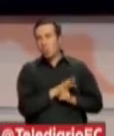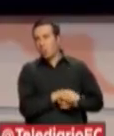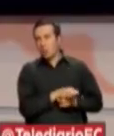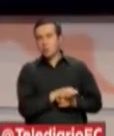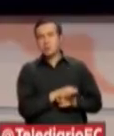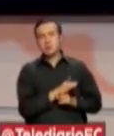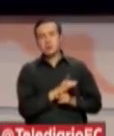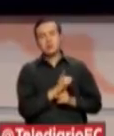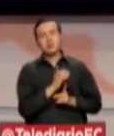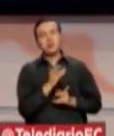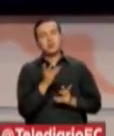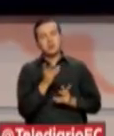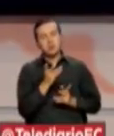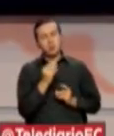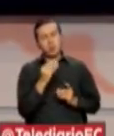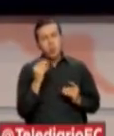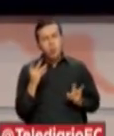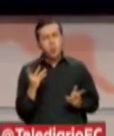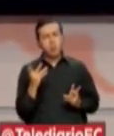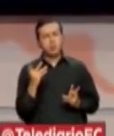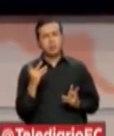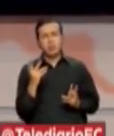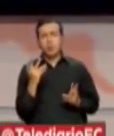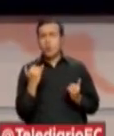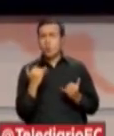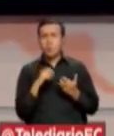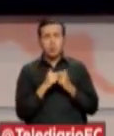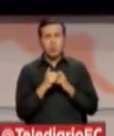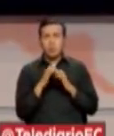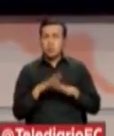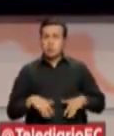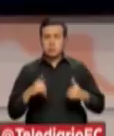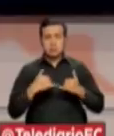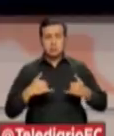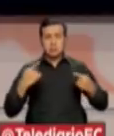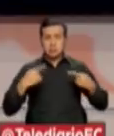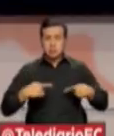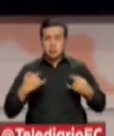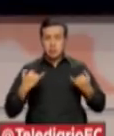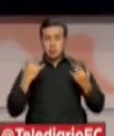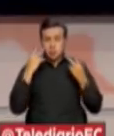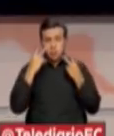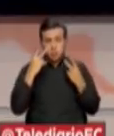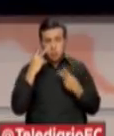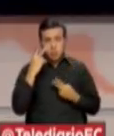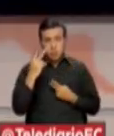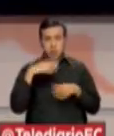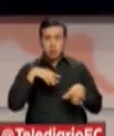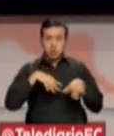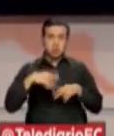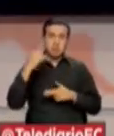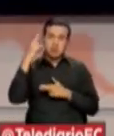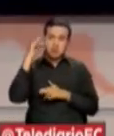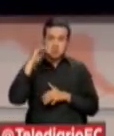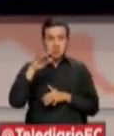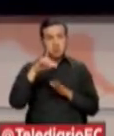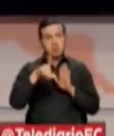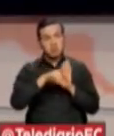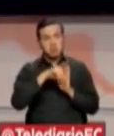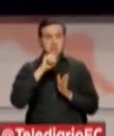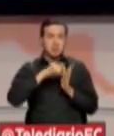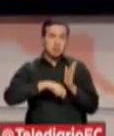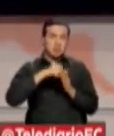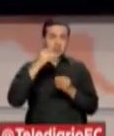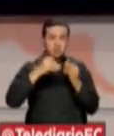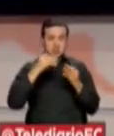en la exclusión para que no tengamos los problemas como tenemos ahora en la frontera este momento se puede a través de acciones militares legales judiciales